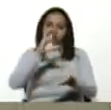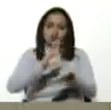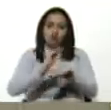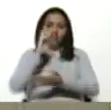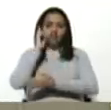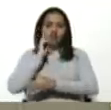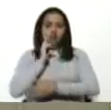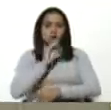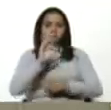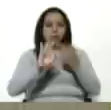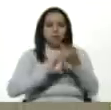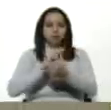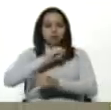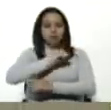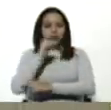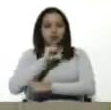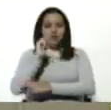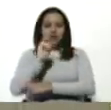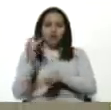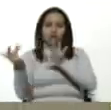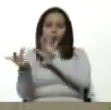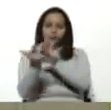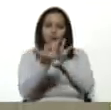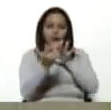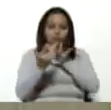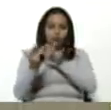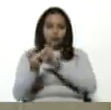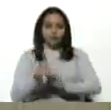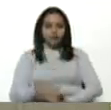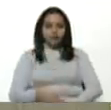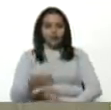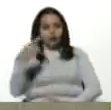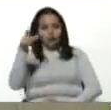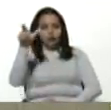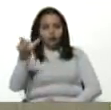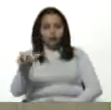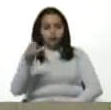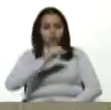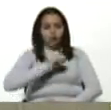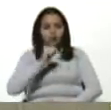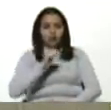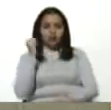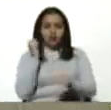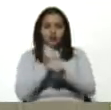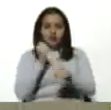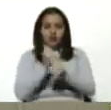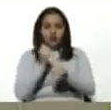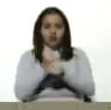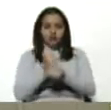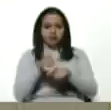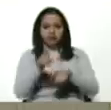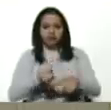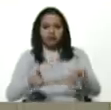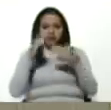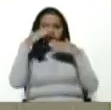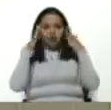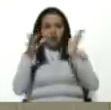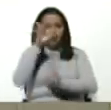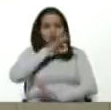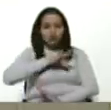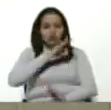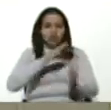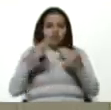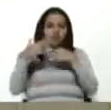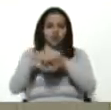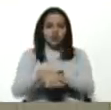3 de ellos policías que mantuvieron contacto con policías que están trabajando en el puesto de atención social integral